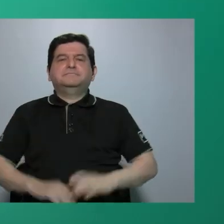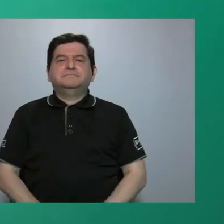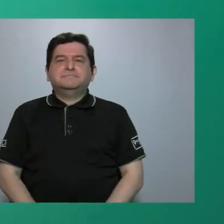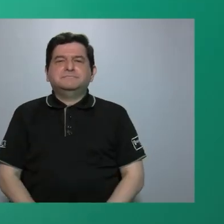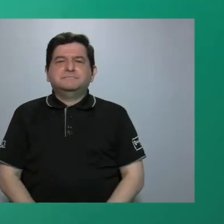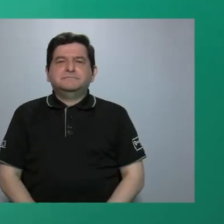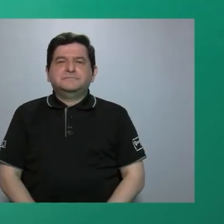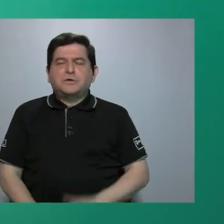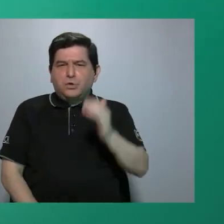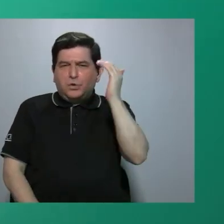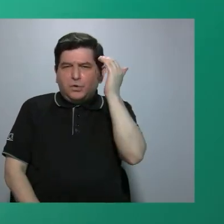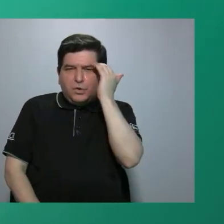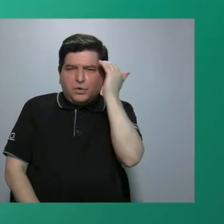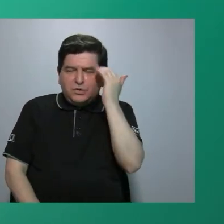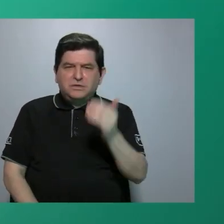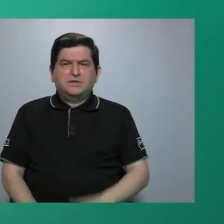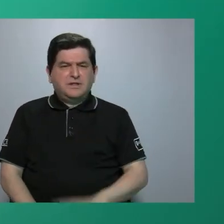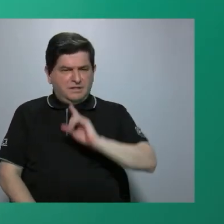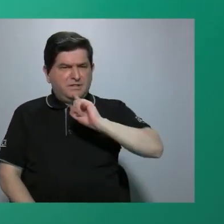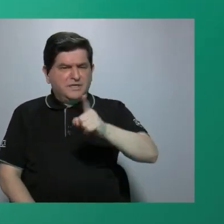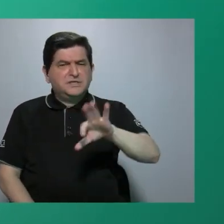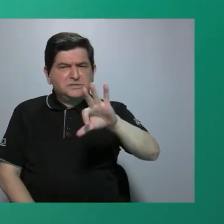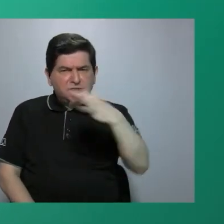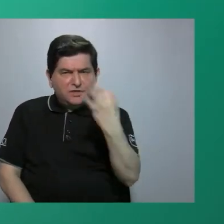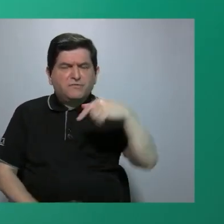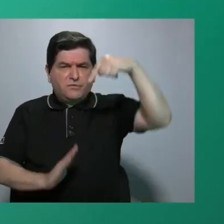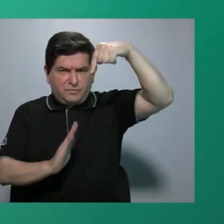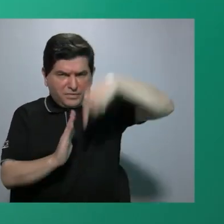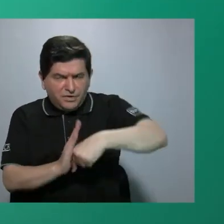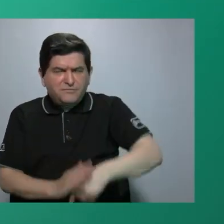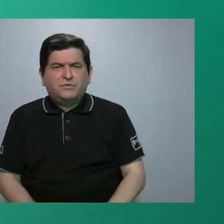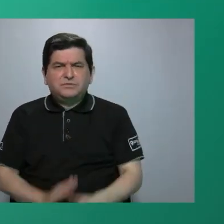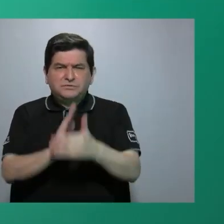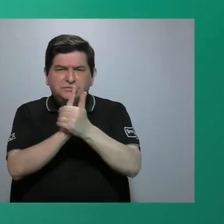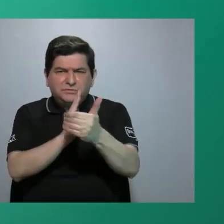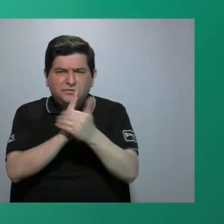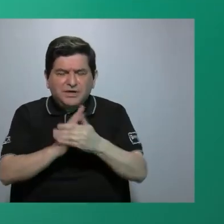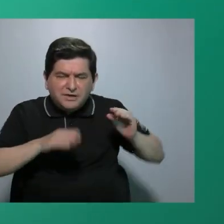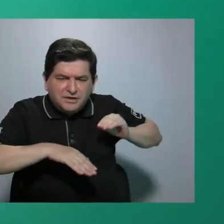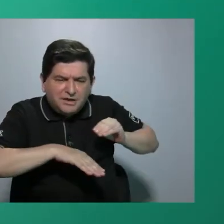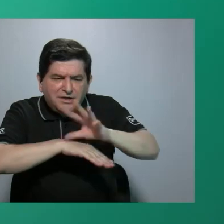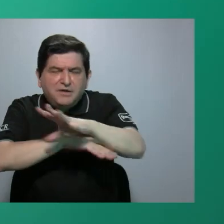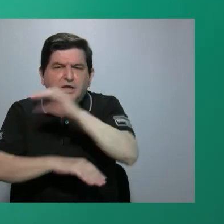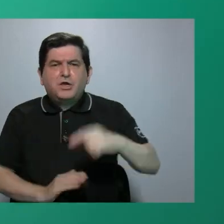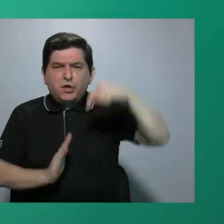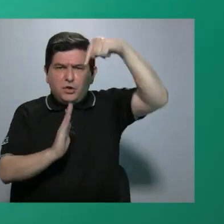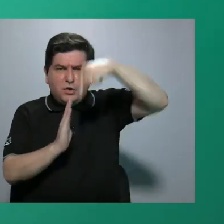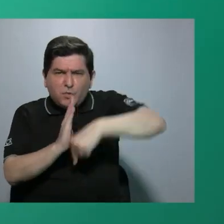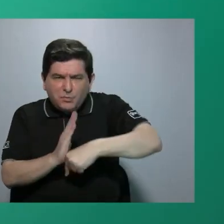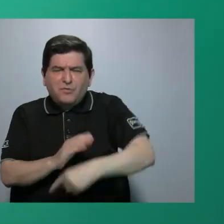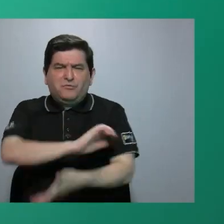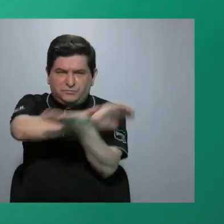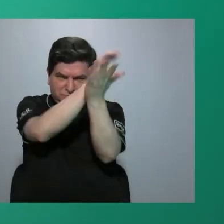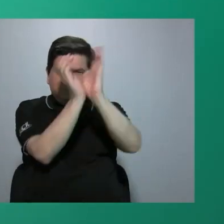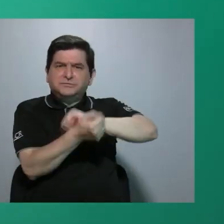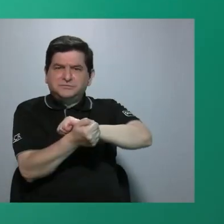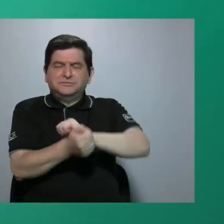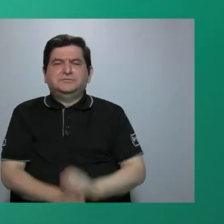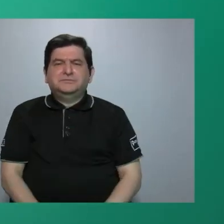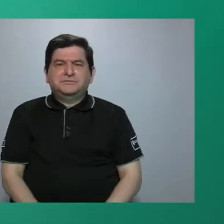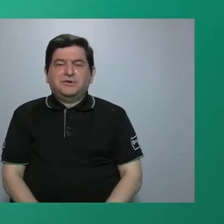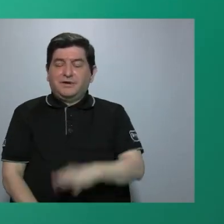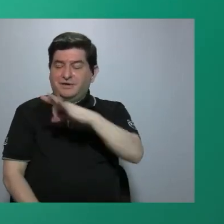independiente. Cuando el conocimiento sabe decir en forma y fondo su capacidad de incidencia y profundidad